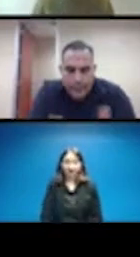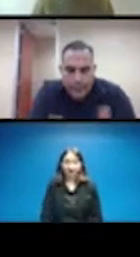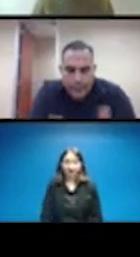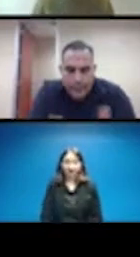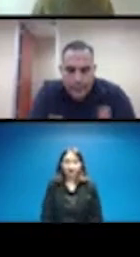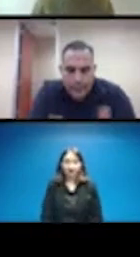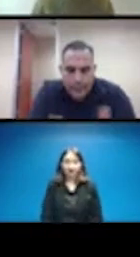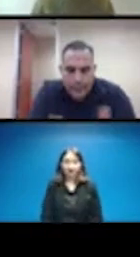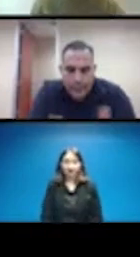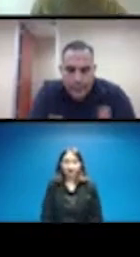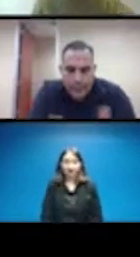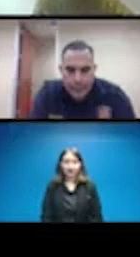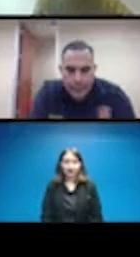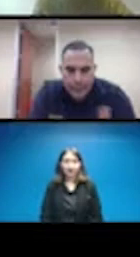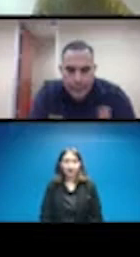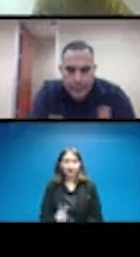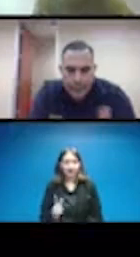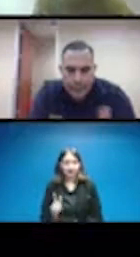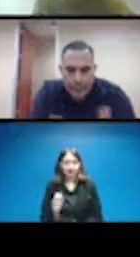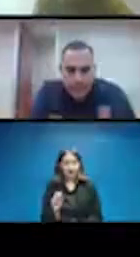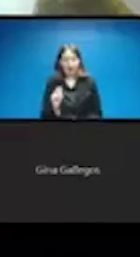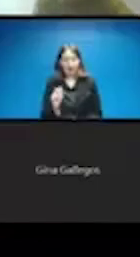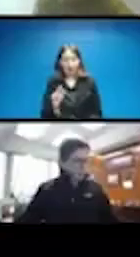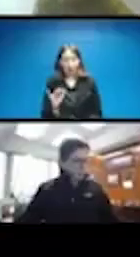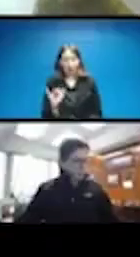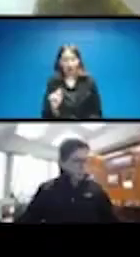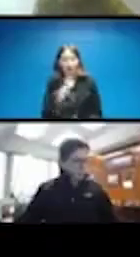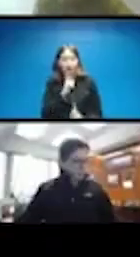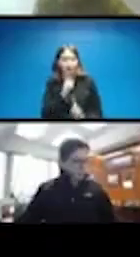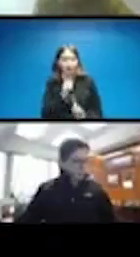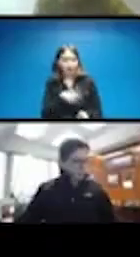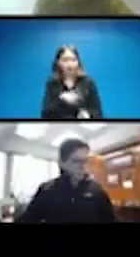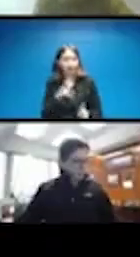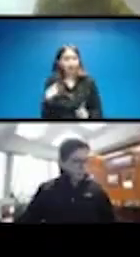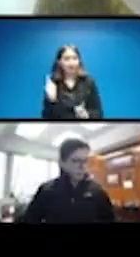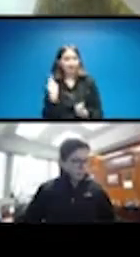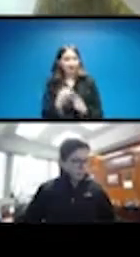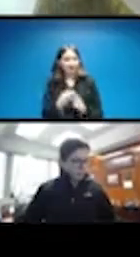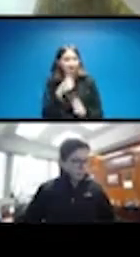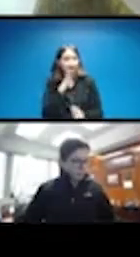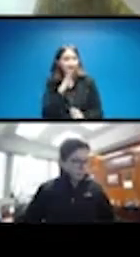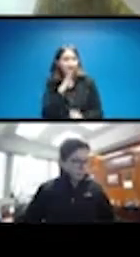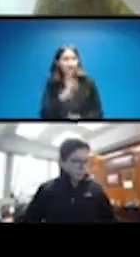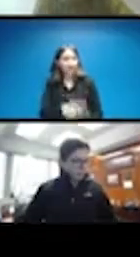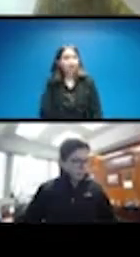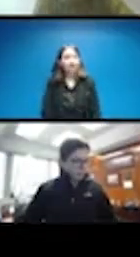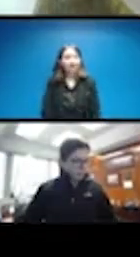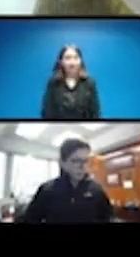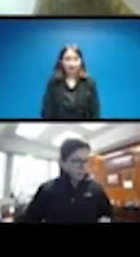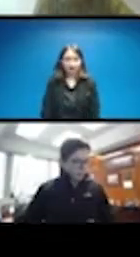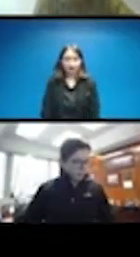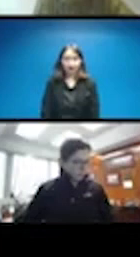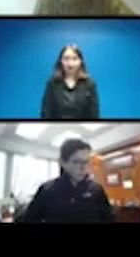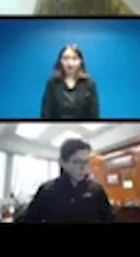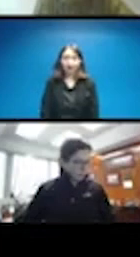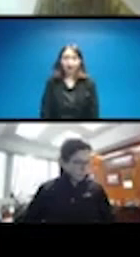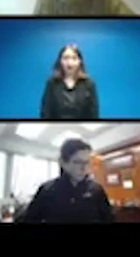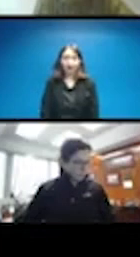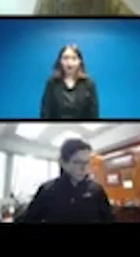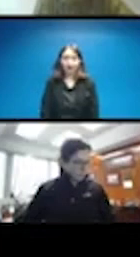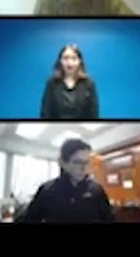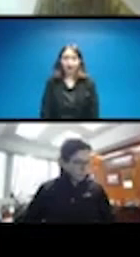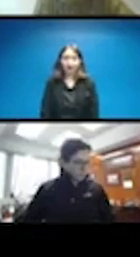La ciudad de San Antonio tiene a lo que llamamos cuatro cuatro refugios para la comunidad. que están